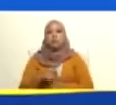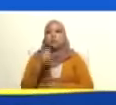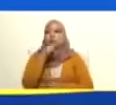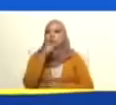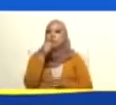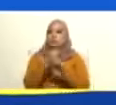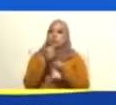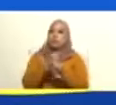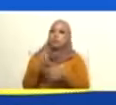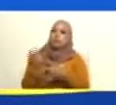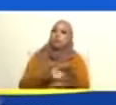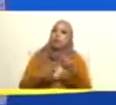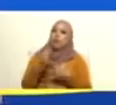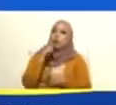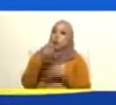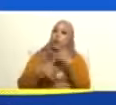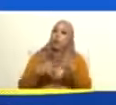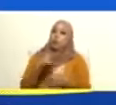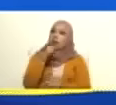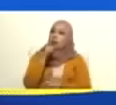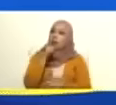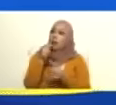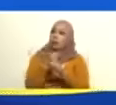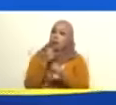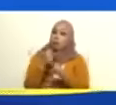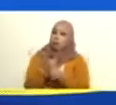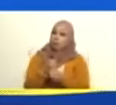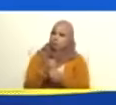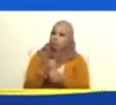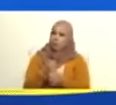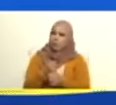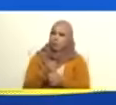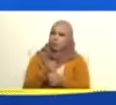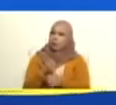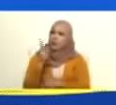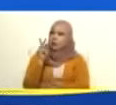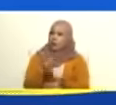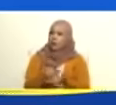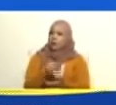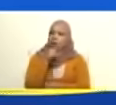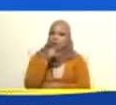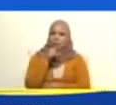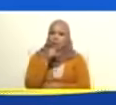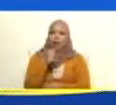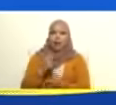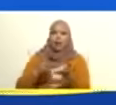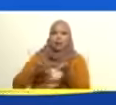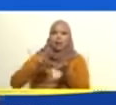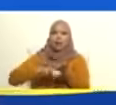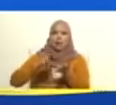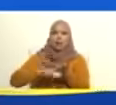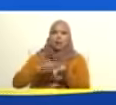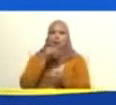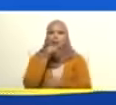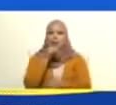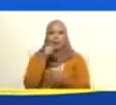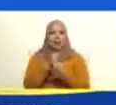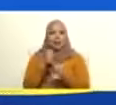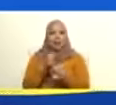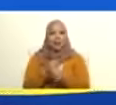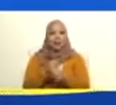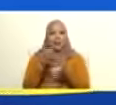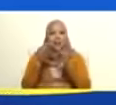las indemnizaciones a los asegurados. De tal manera que permite proteger a los asegurados, pero permite también con las bondades que tiene la ley, permite dar impulso al